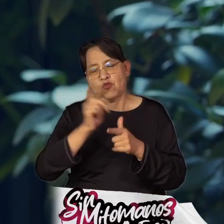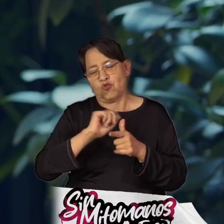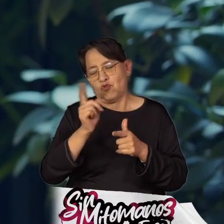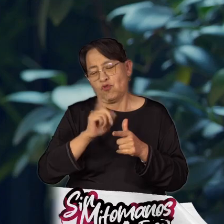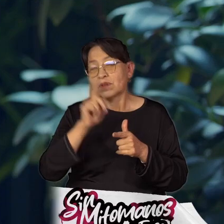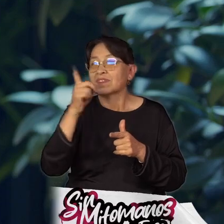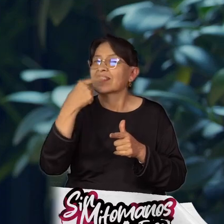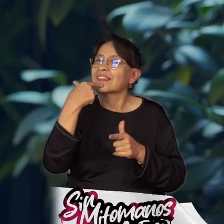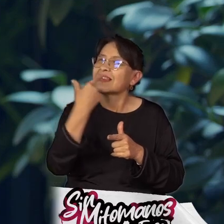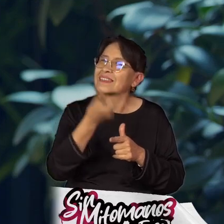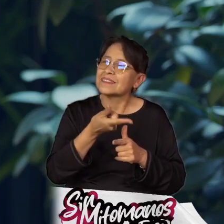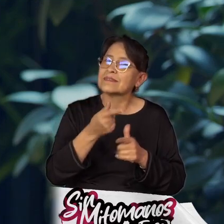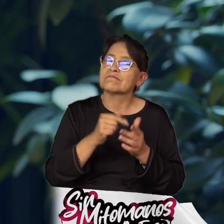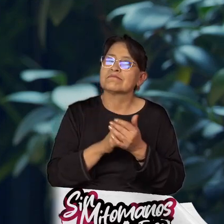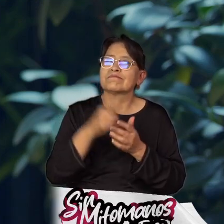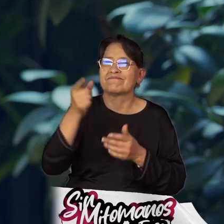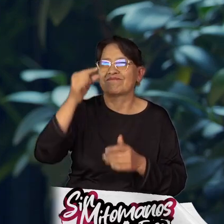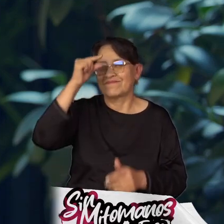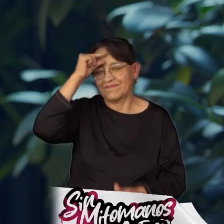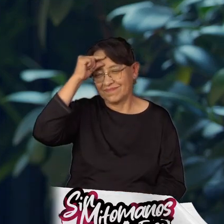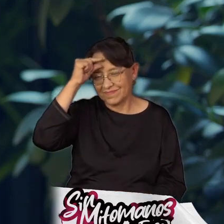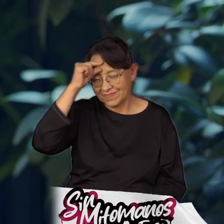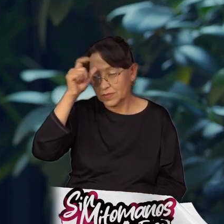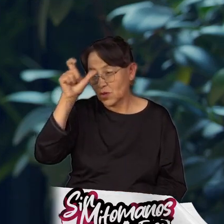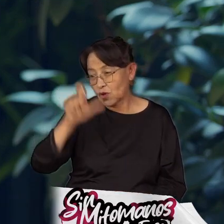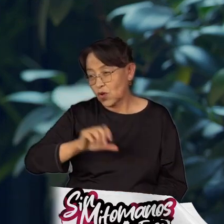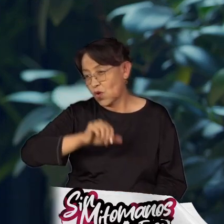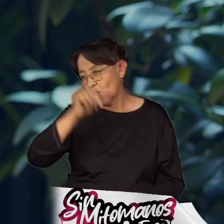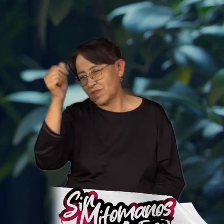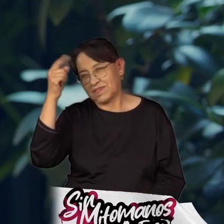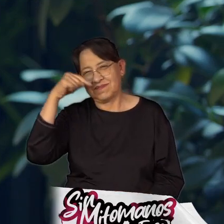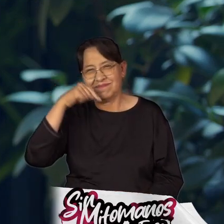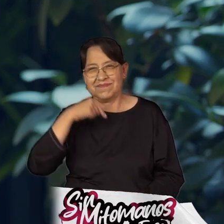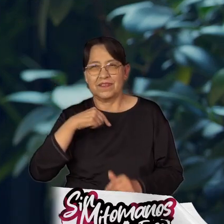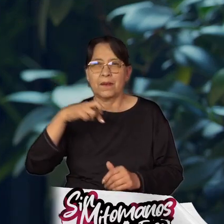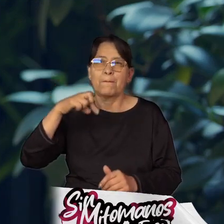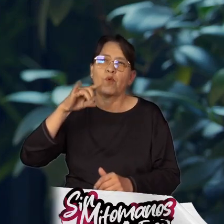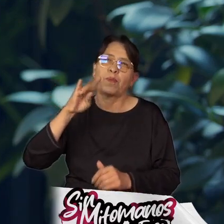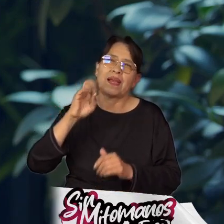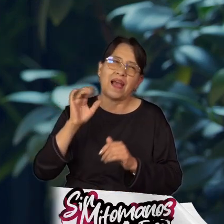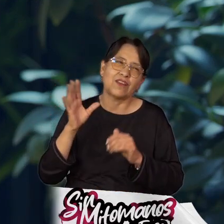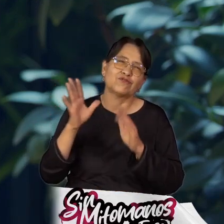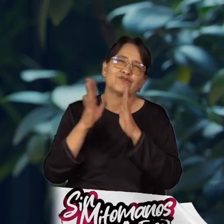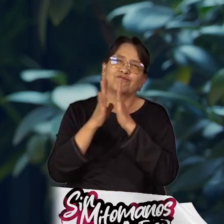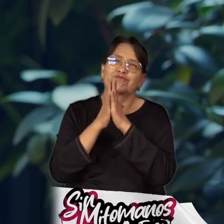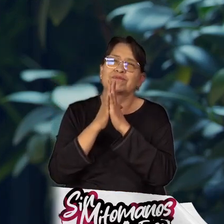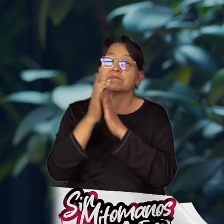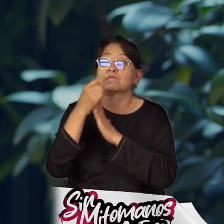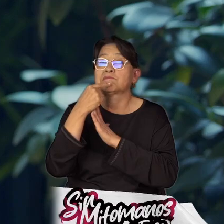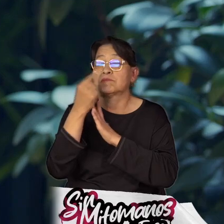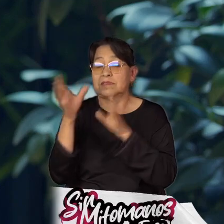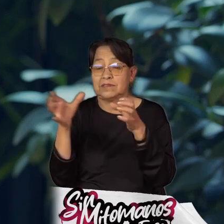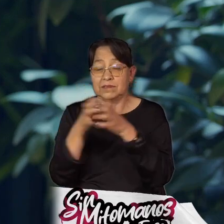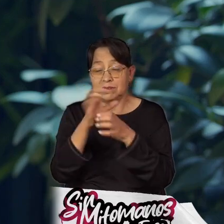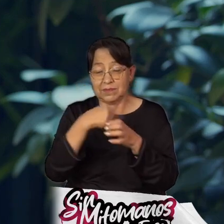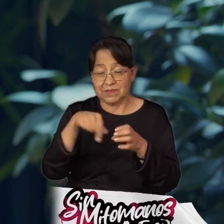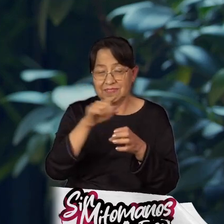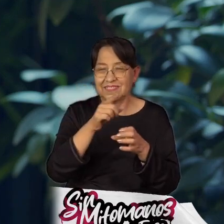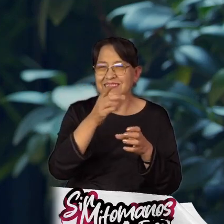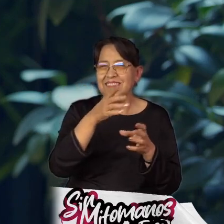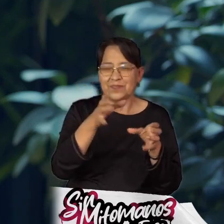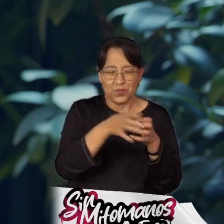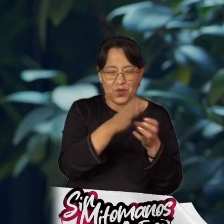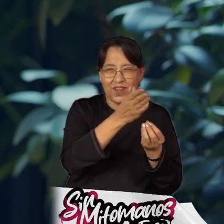Escrituras. Y como dices tú, a los fariseos, a los publicanos, a todos ellos, le dijiste a este